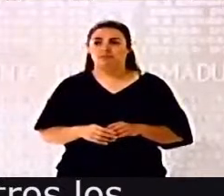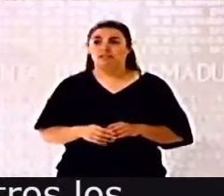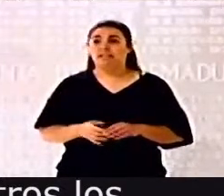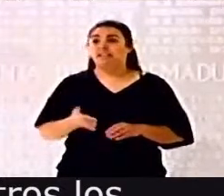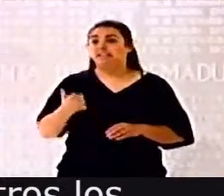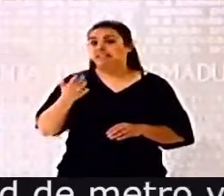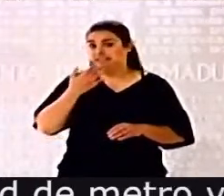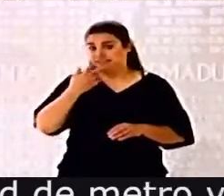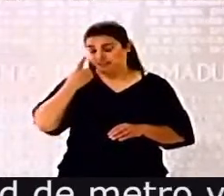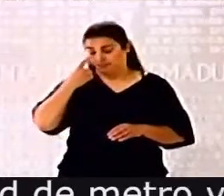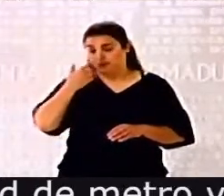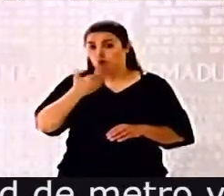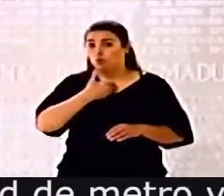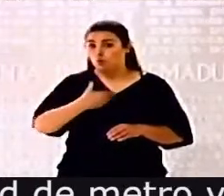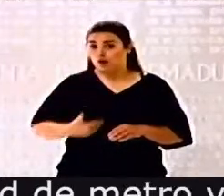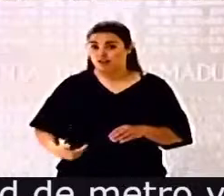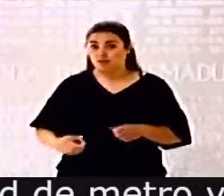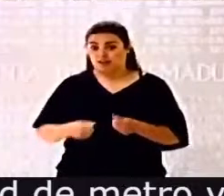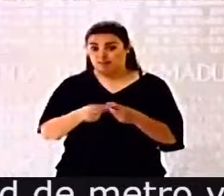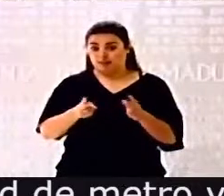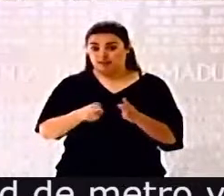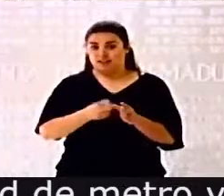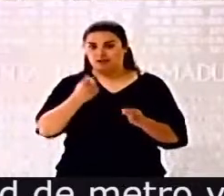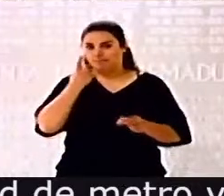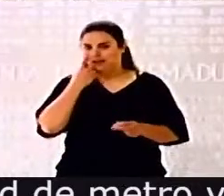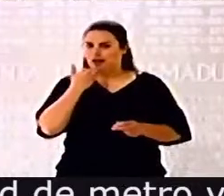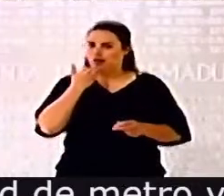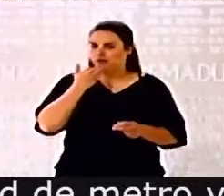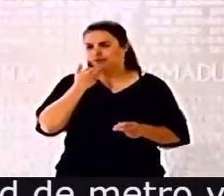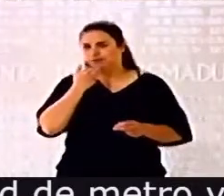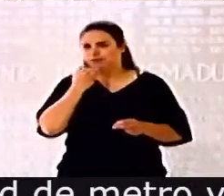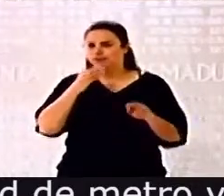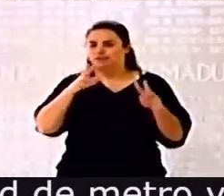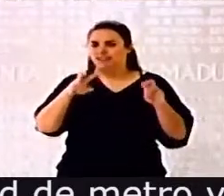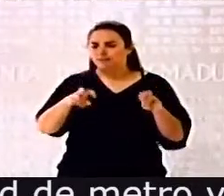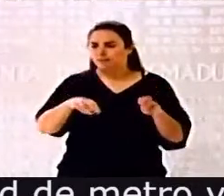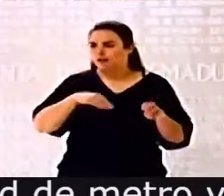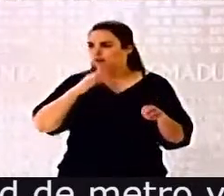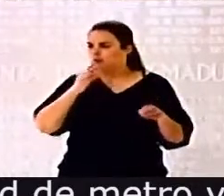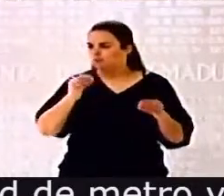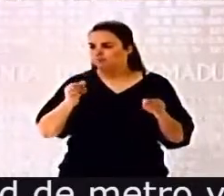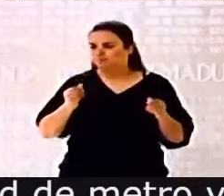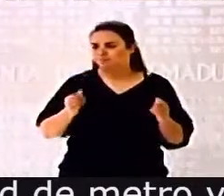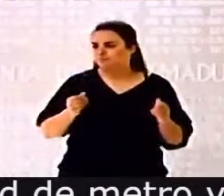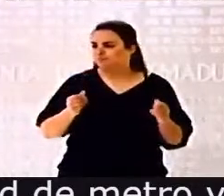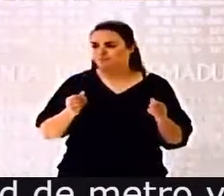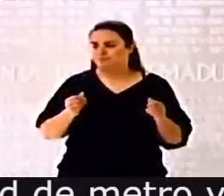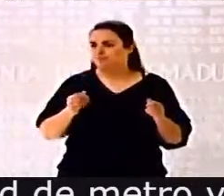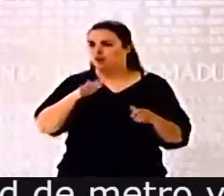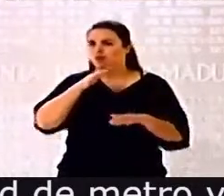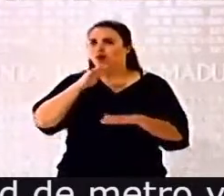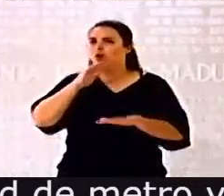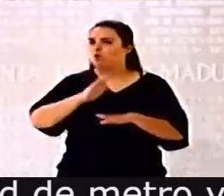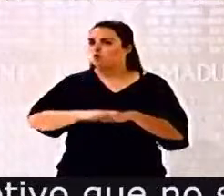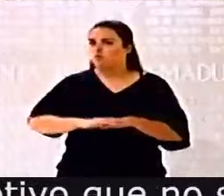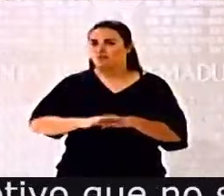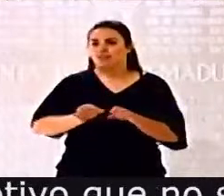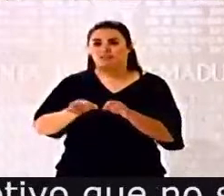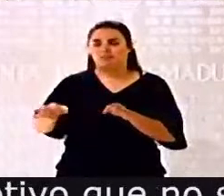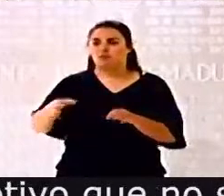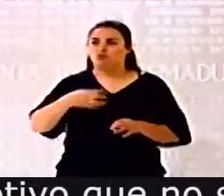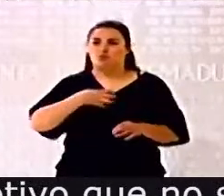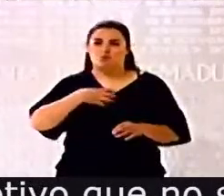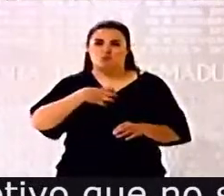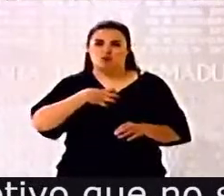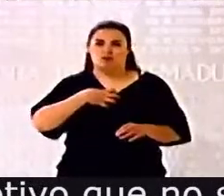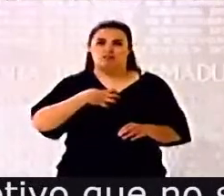viesen los propietarios de esas piscinas, por cualquier motivo, que no se puede cumplir con un distanciamiento